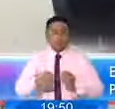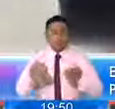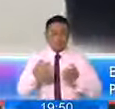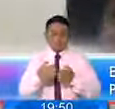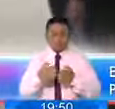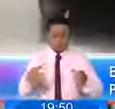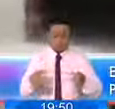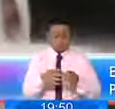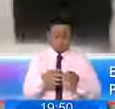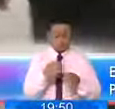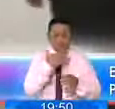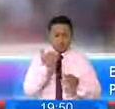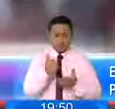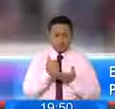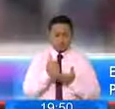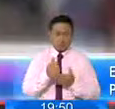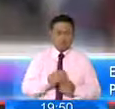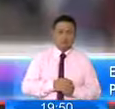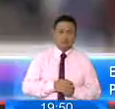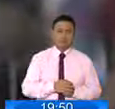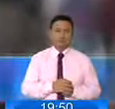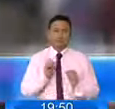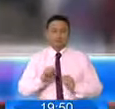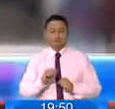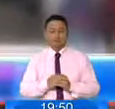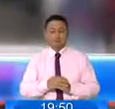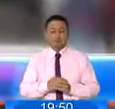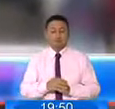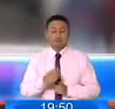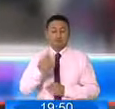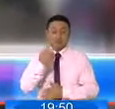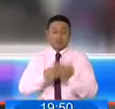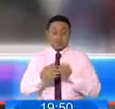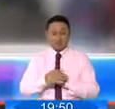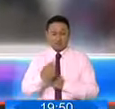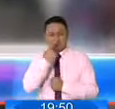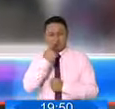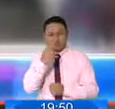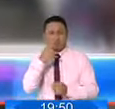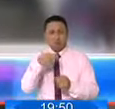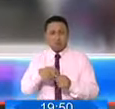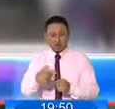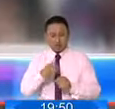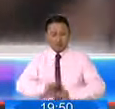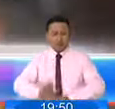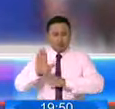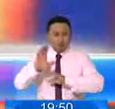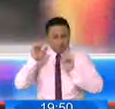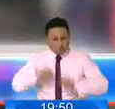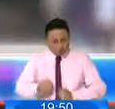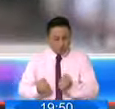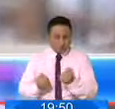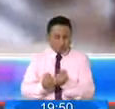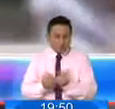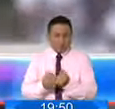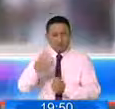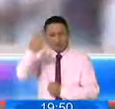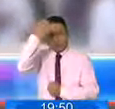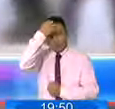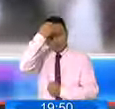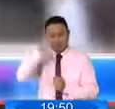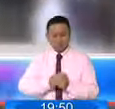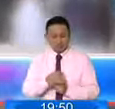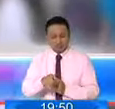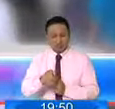equipo es más efectivo. Que se vinculen en la educación de sus hijos, que se comprometan en la educación, que